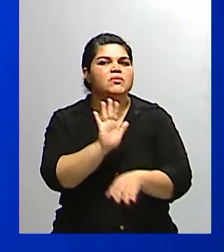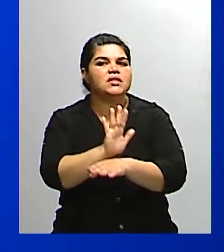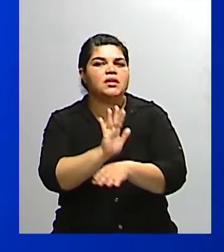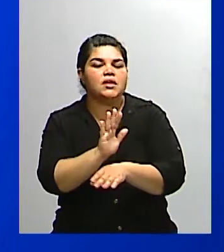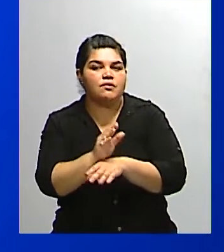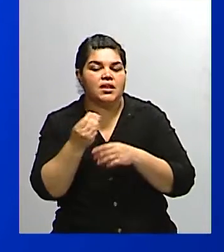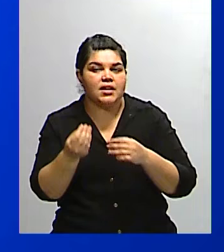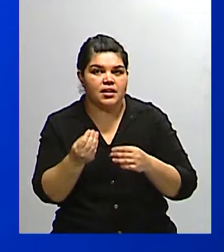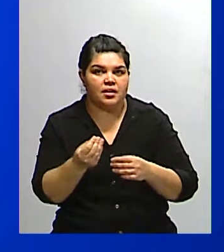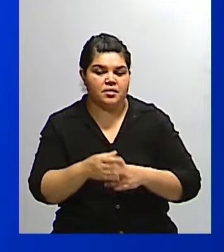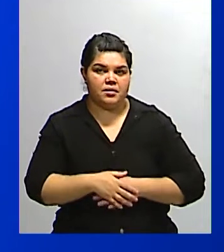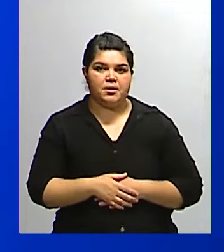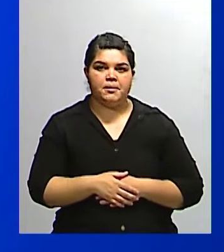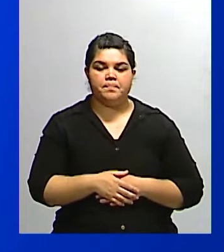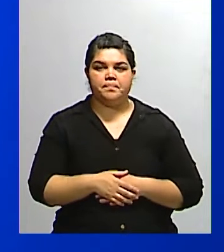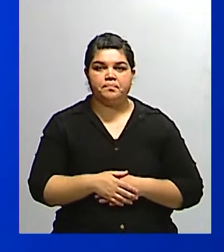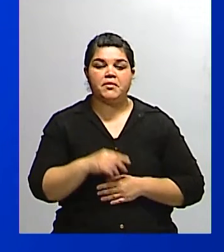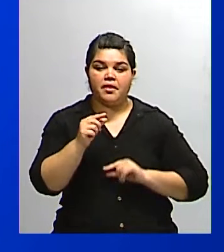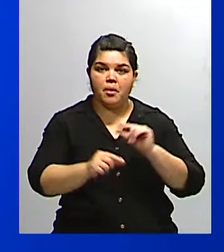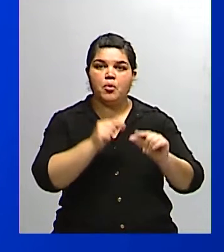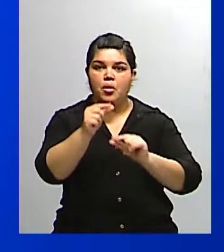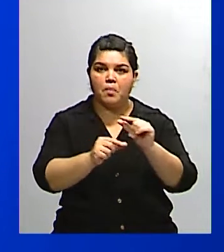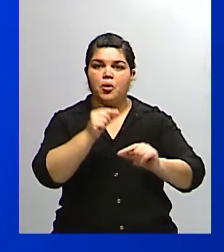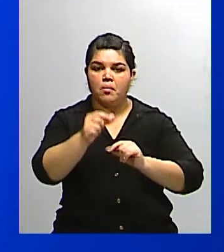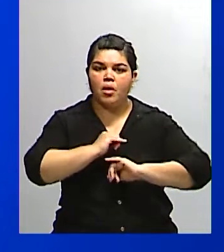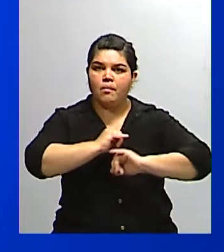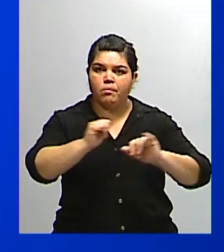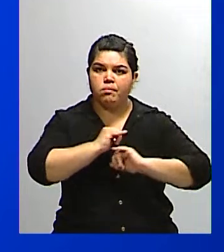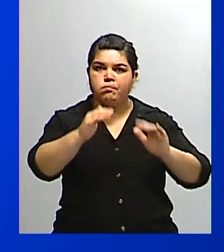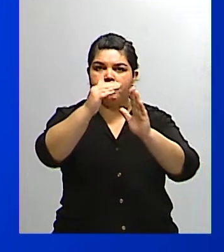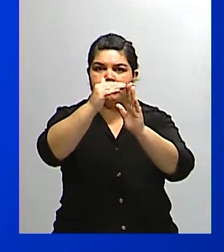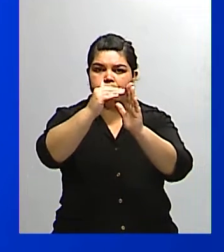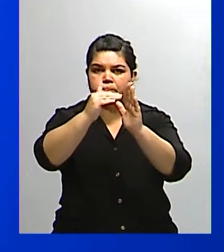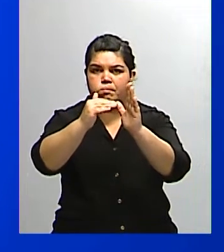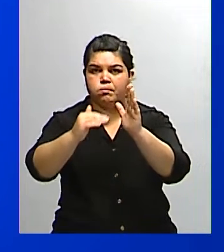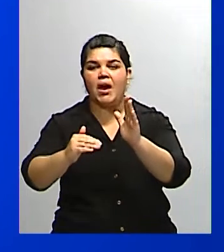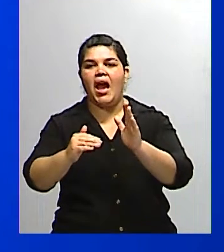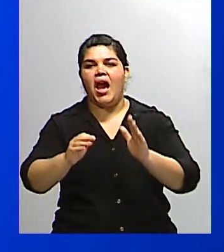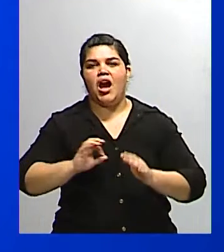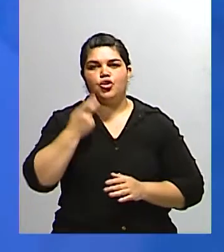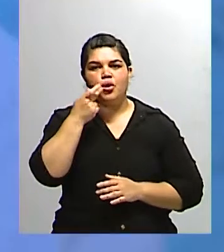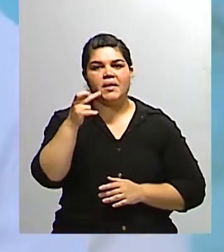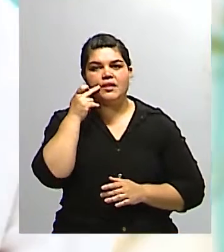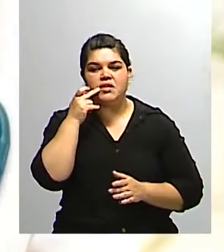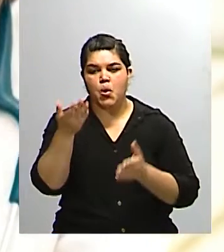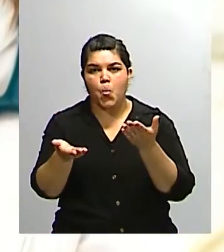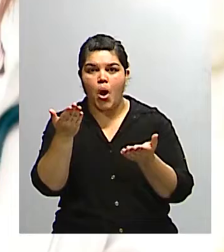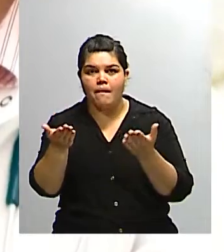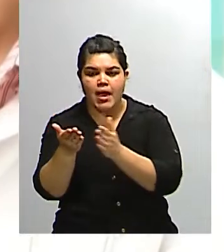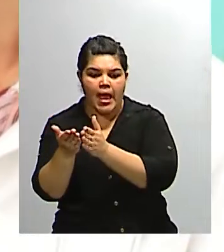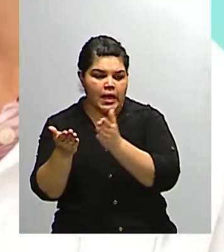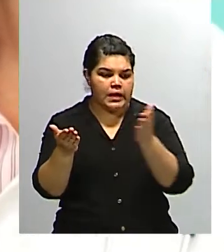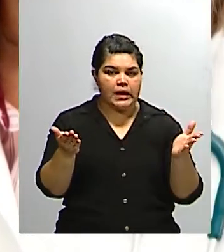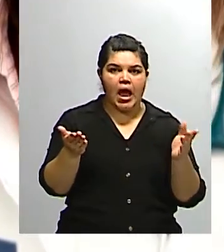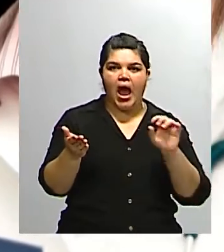fue ajustándose y que obviamente fue mucho mejor en el 2019 en comparación con los años anteriores.